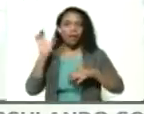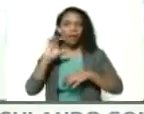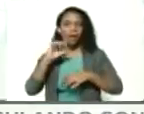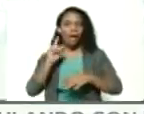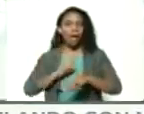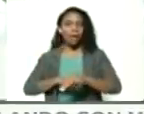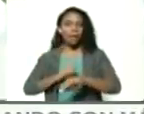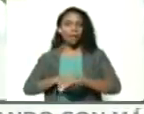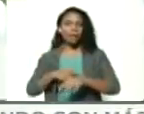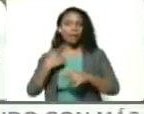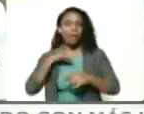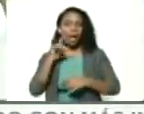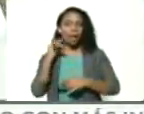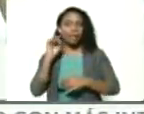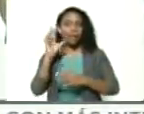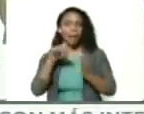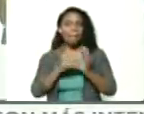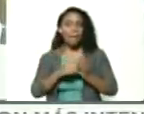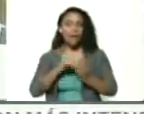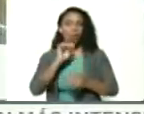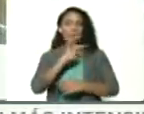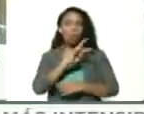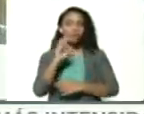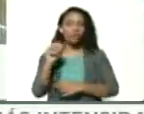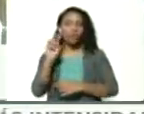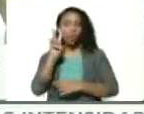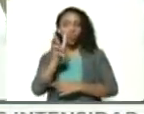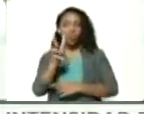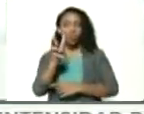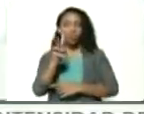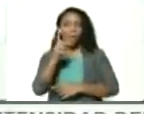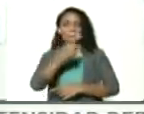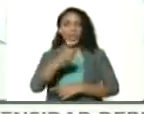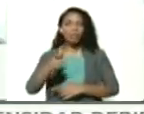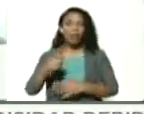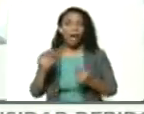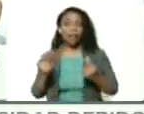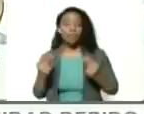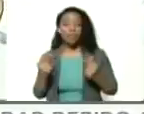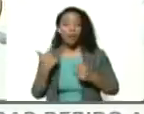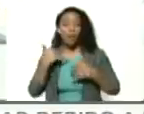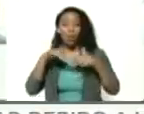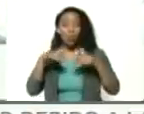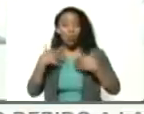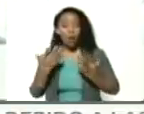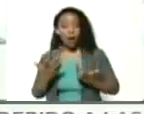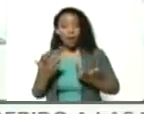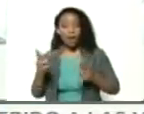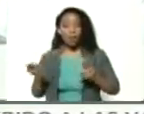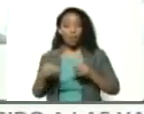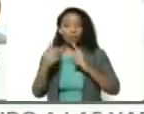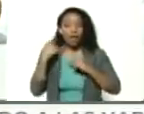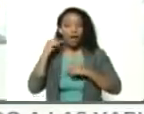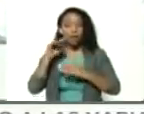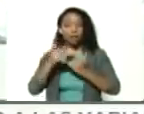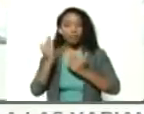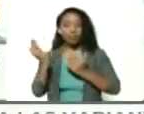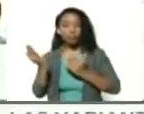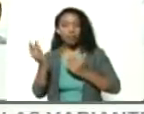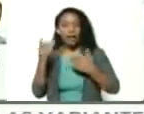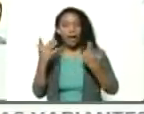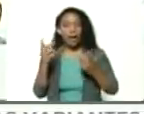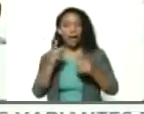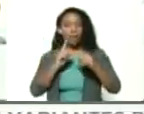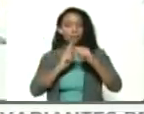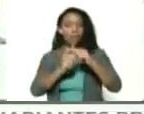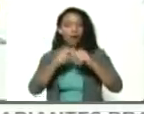momento, tenemos 3.402 casos activos, los cuales se encuentran aislados en la red